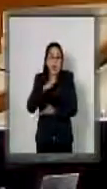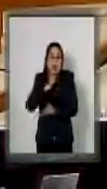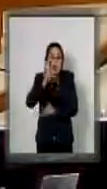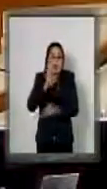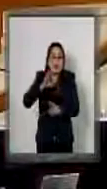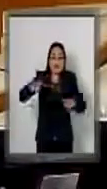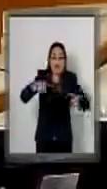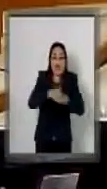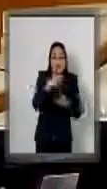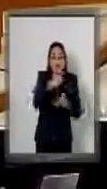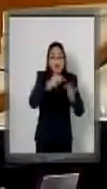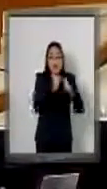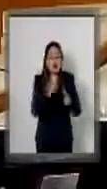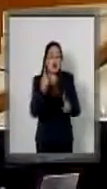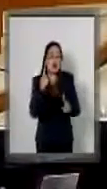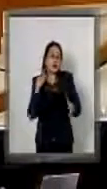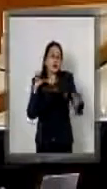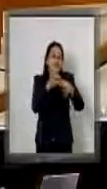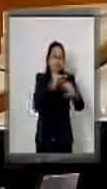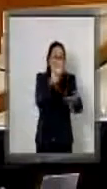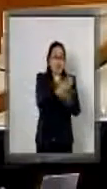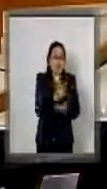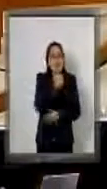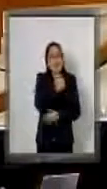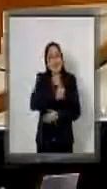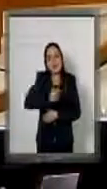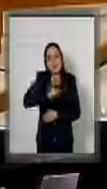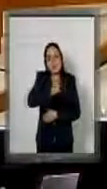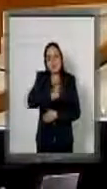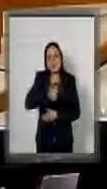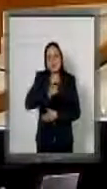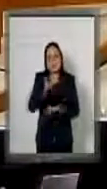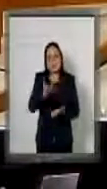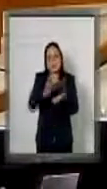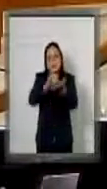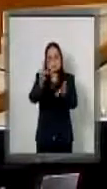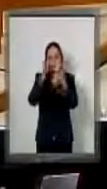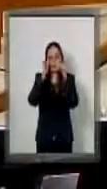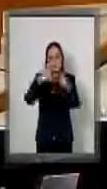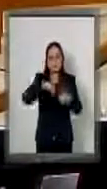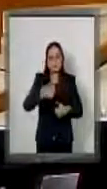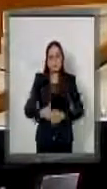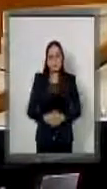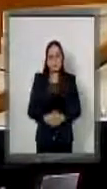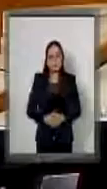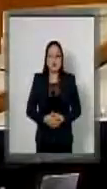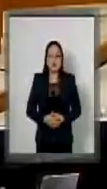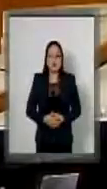partidizando. Lo lamento profundamente. Gracias por su atención.